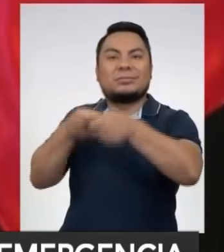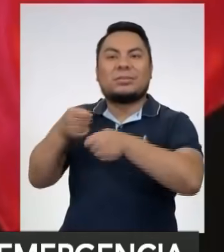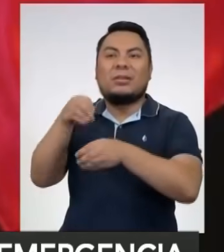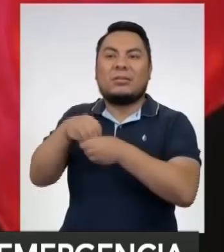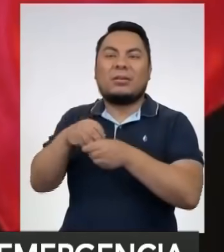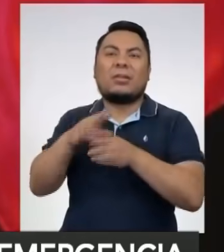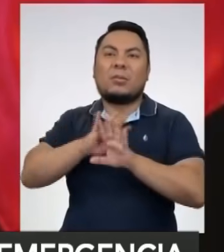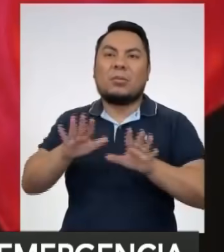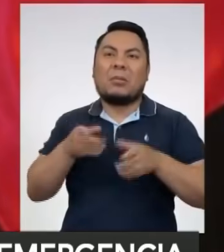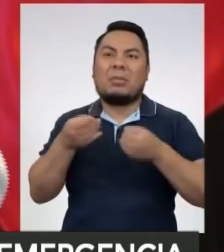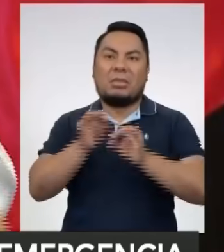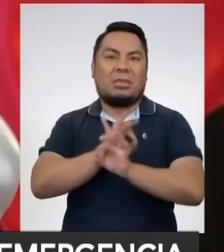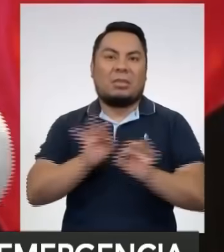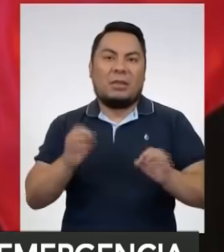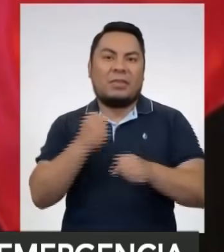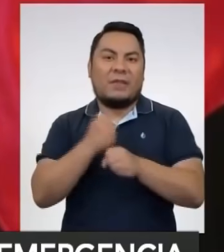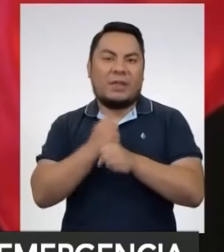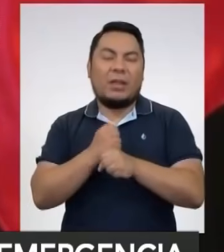eligiendo? Si tenemos